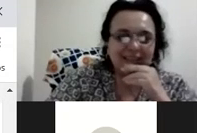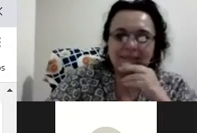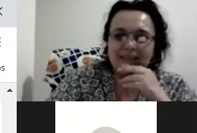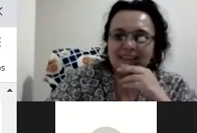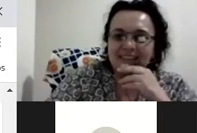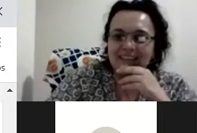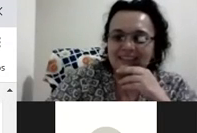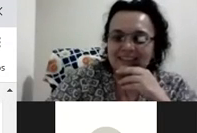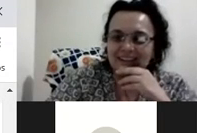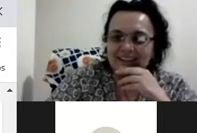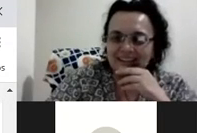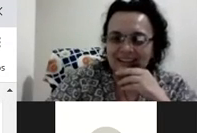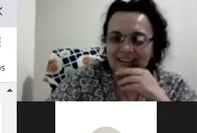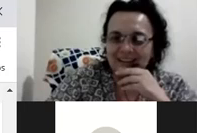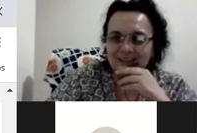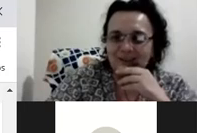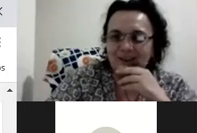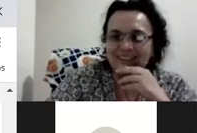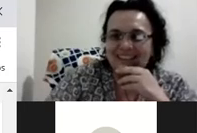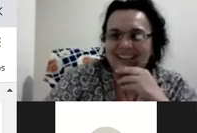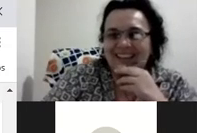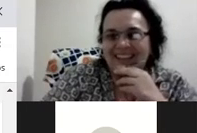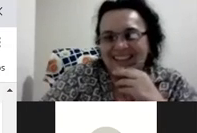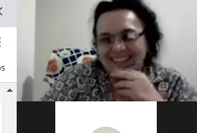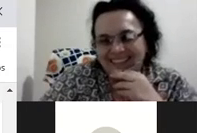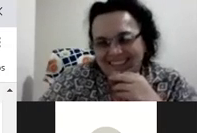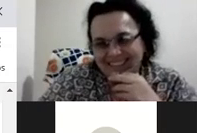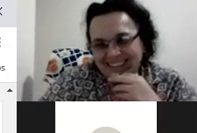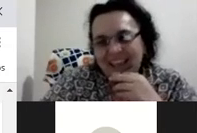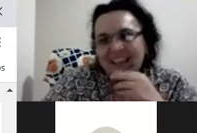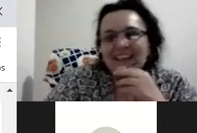la cepita, no, ¿verdad? La torta.